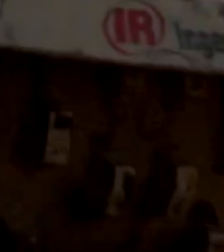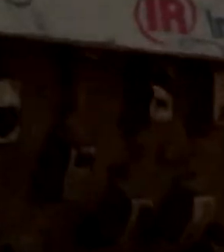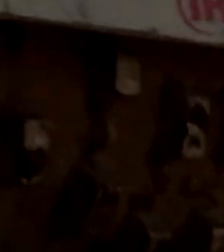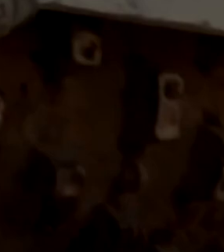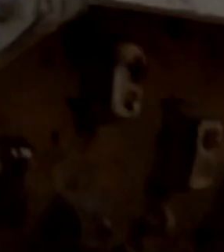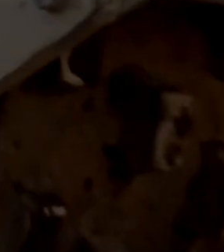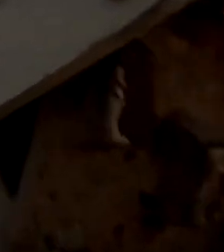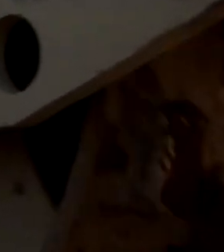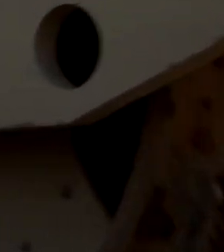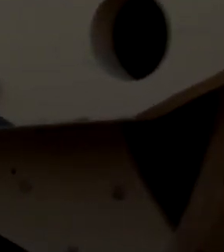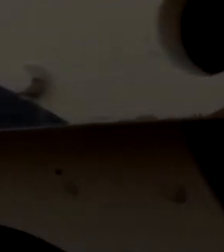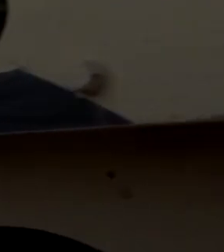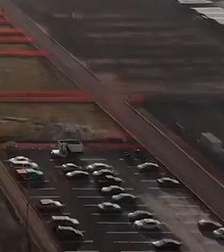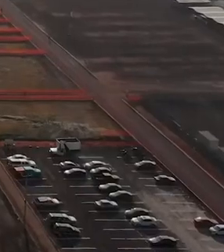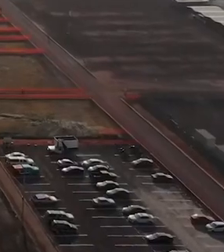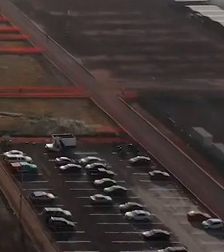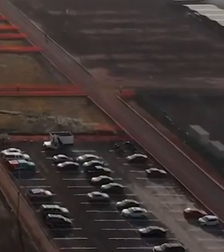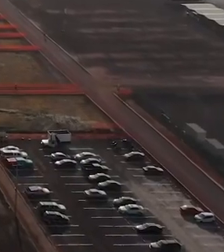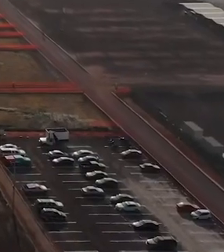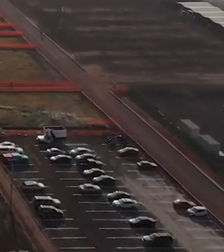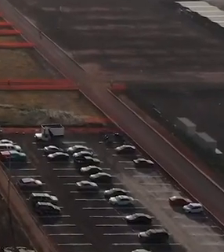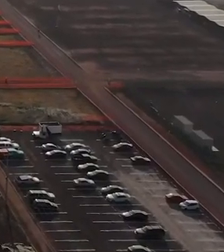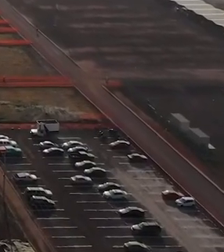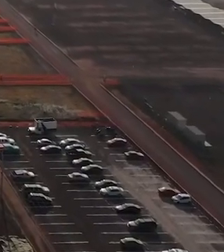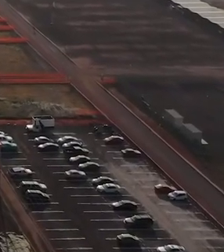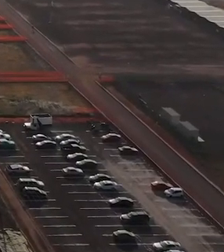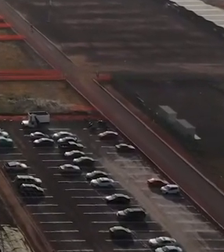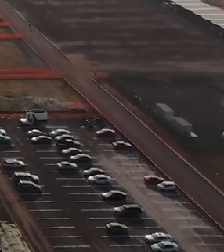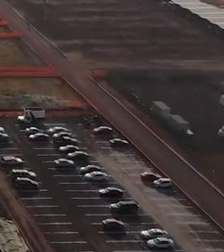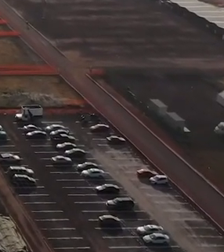contratraves. A la fecha, se han generado